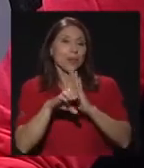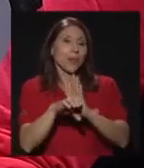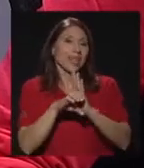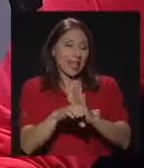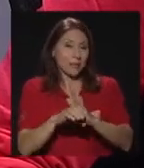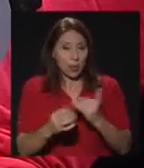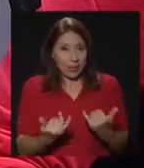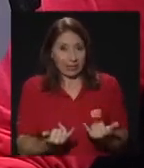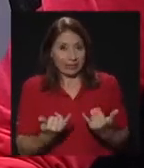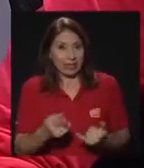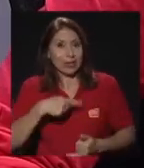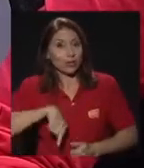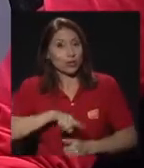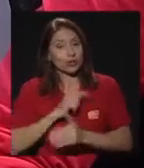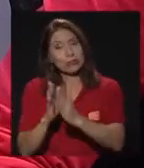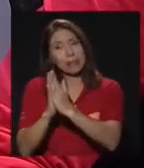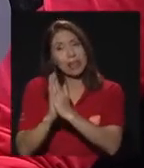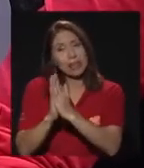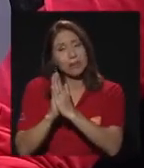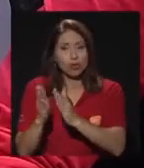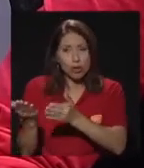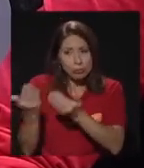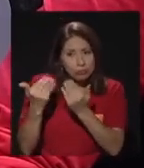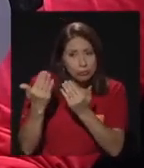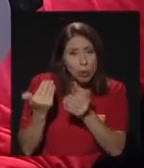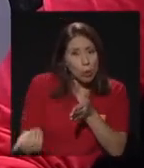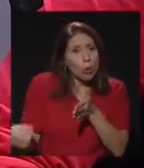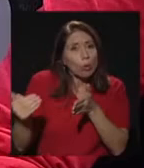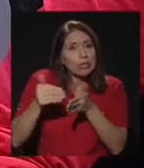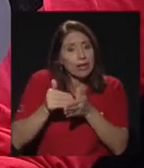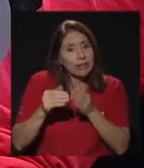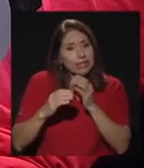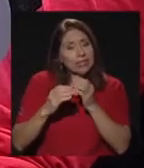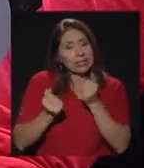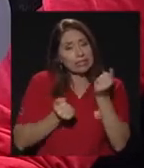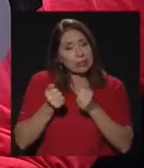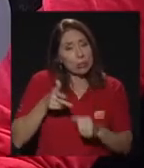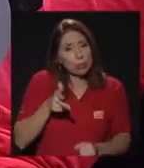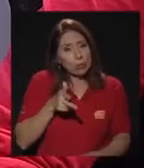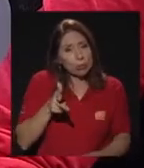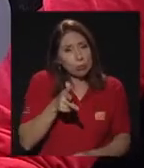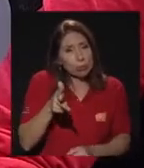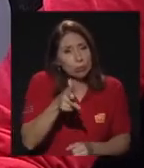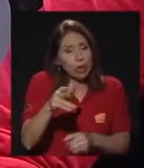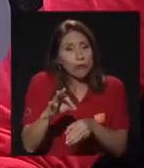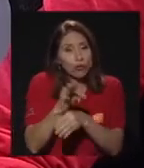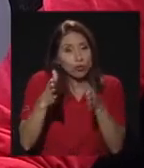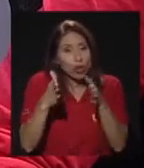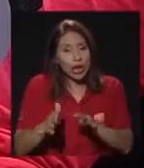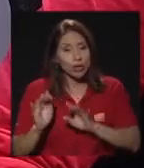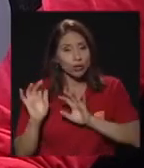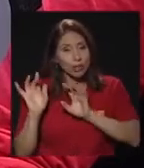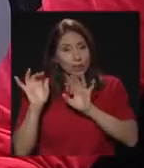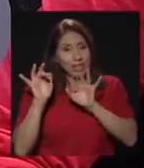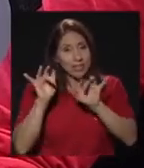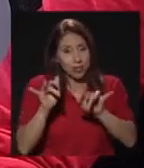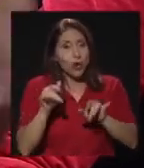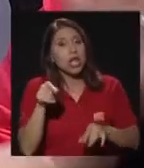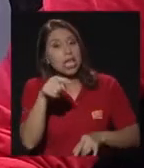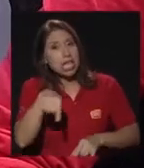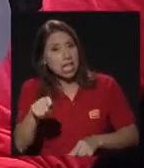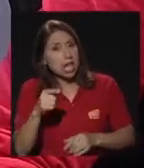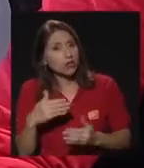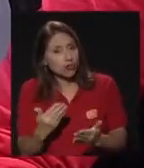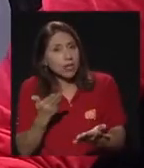esta vez nosotros le pedimos que por favor llegara de nuevo la Migra Móvil. Llegaron funcionarios y nosotras hicimos toda